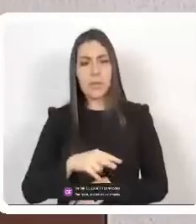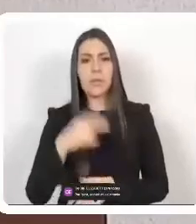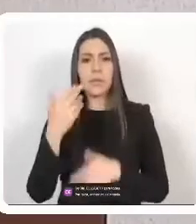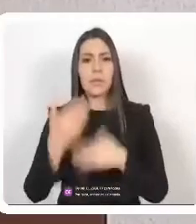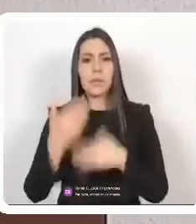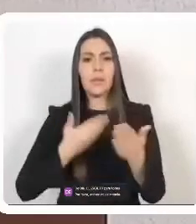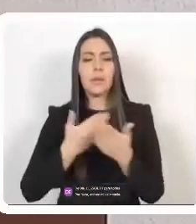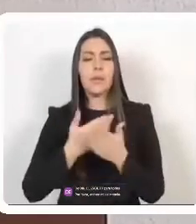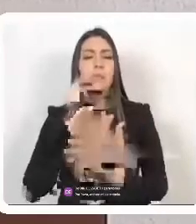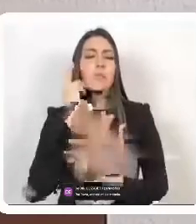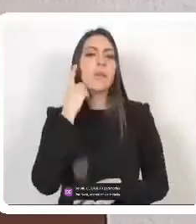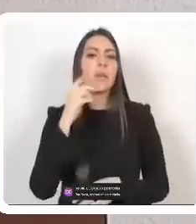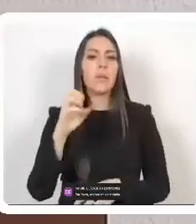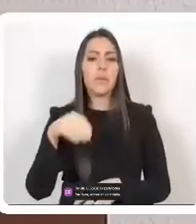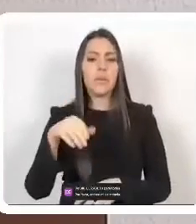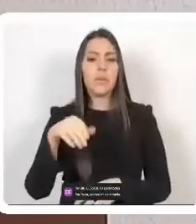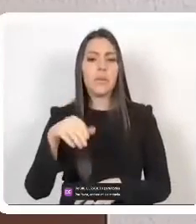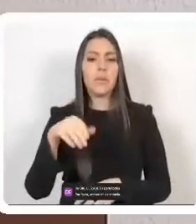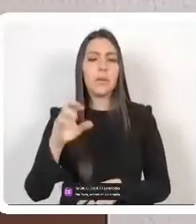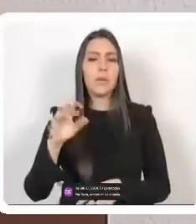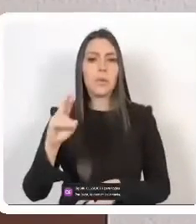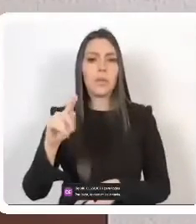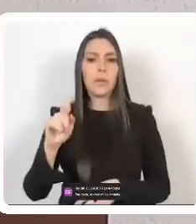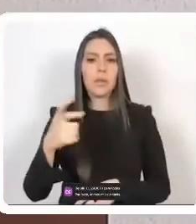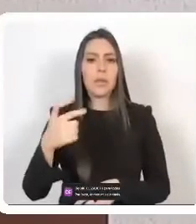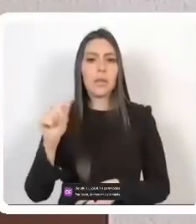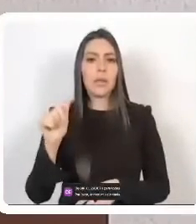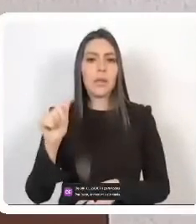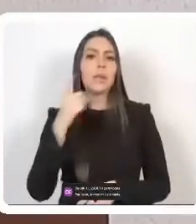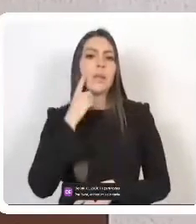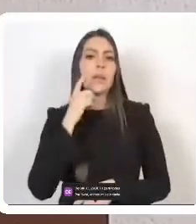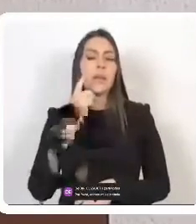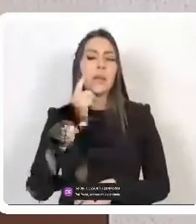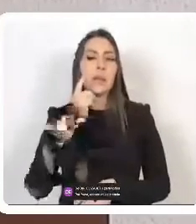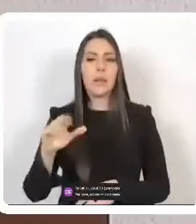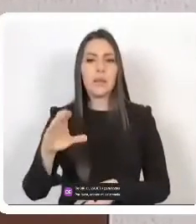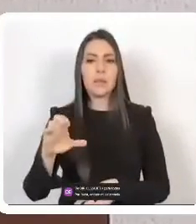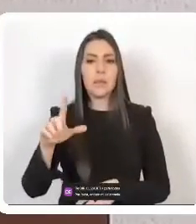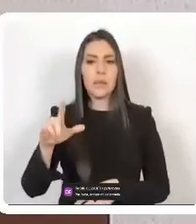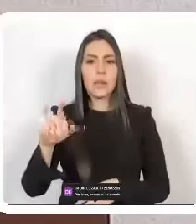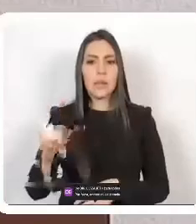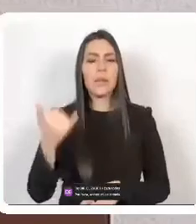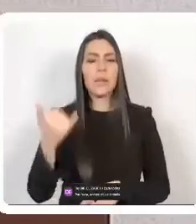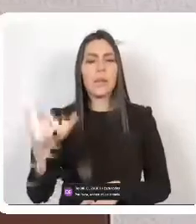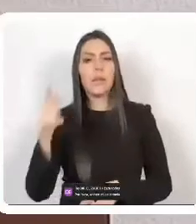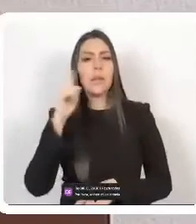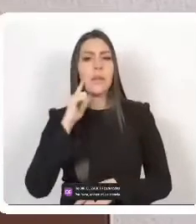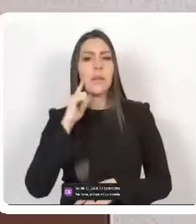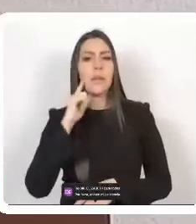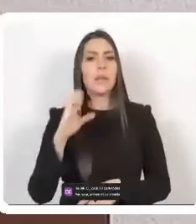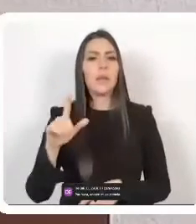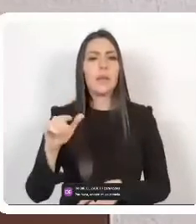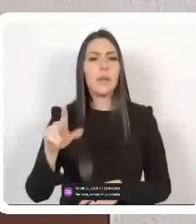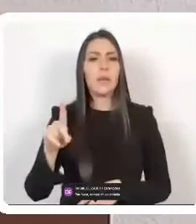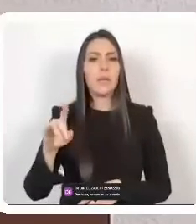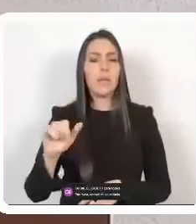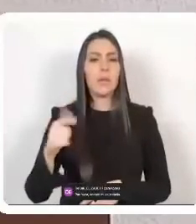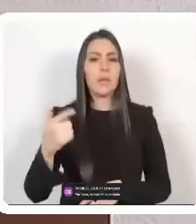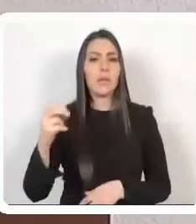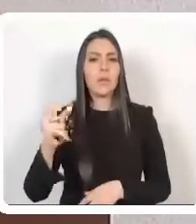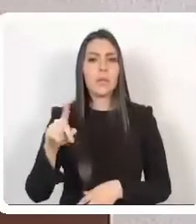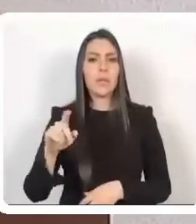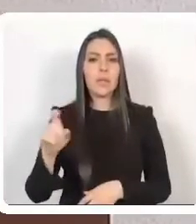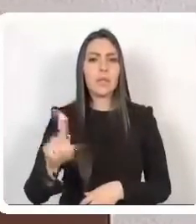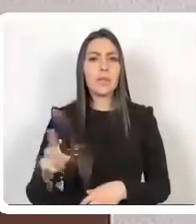por el diputado Omar Ortega Álvarez, diputada Araceli Casasola Salazar y la diputada Claudia González Cerón, en nombre del